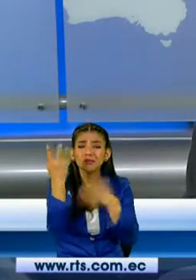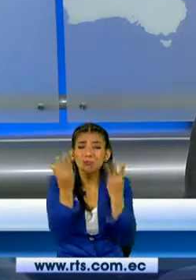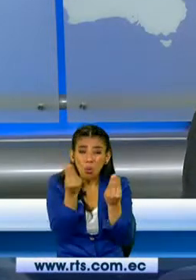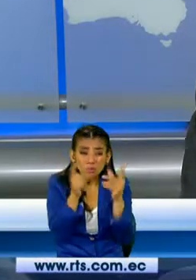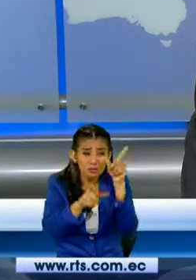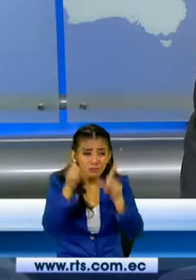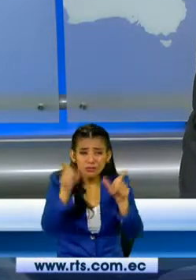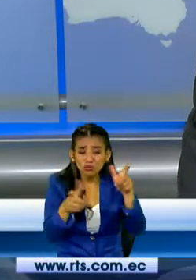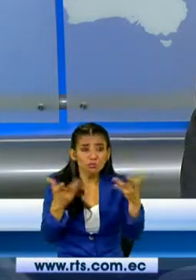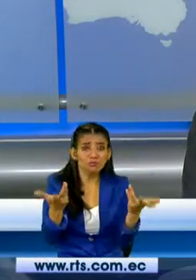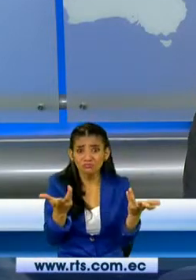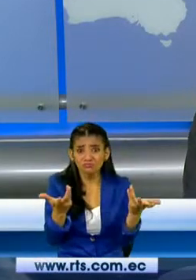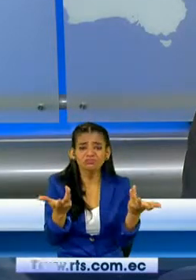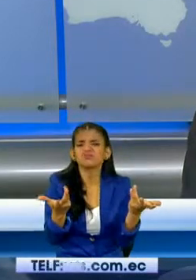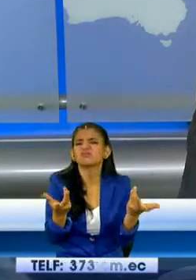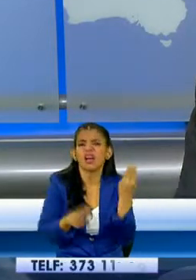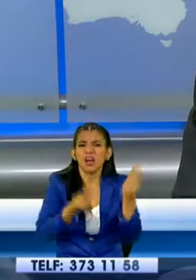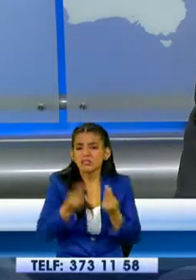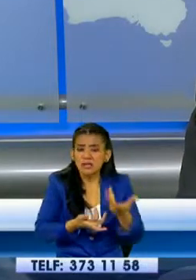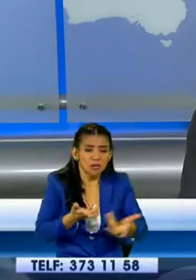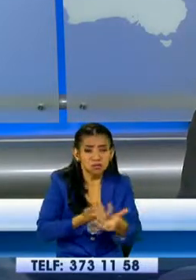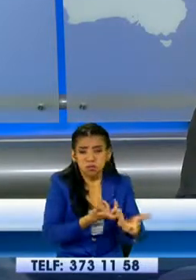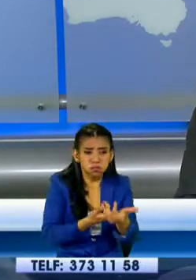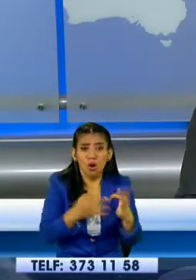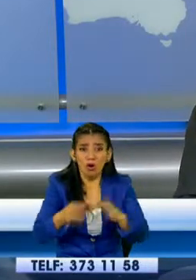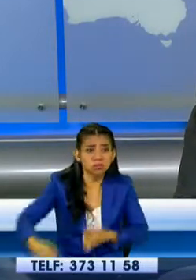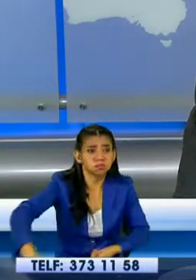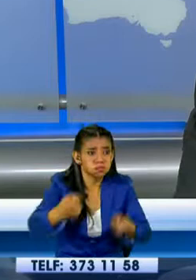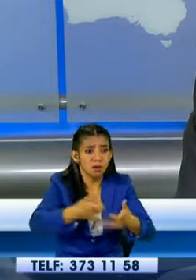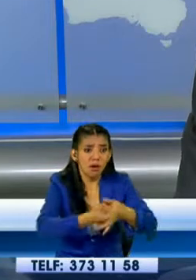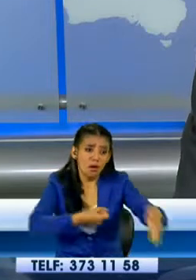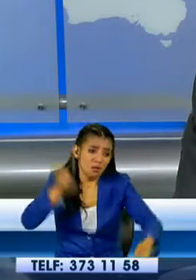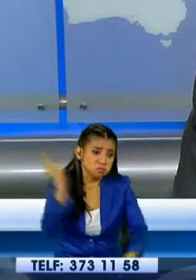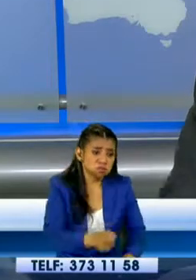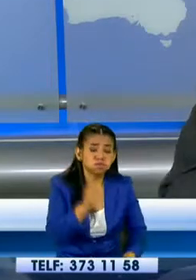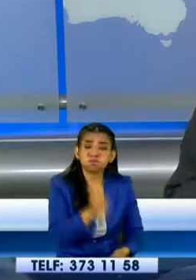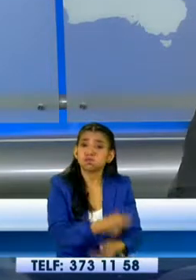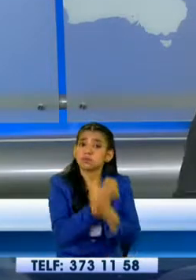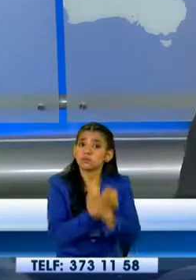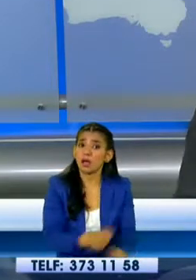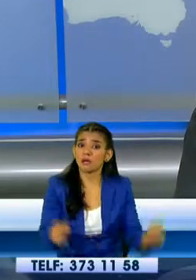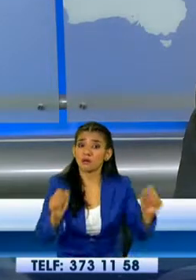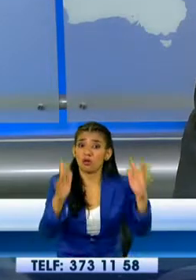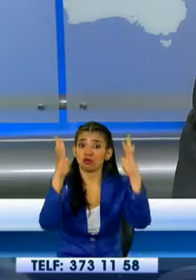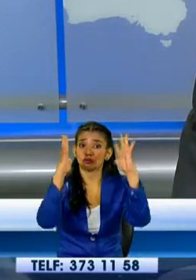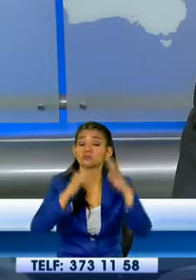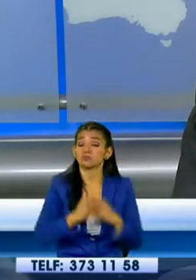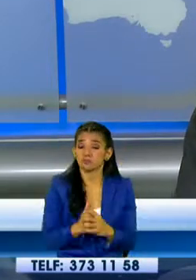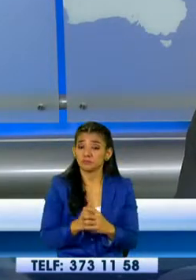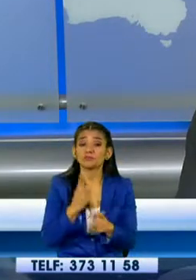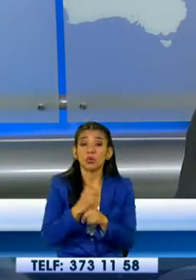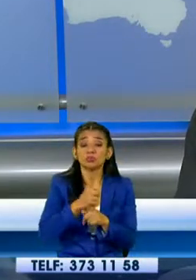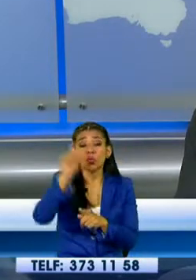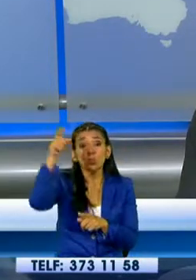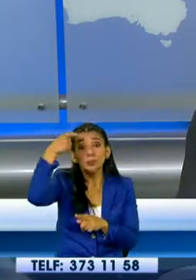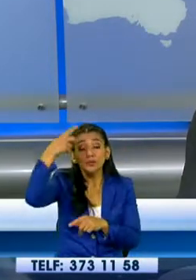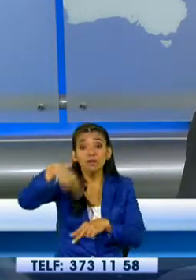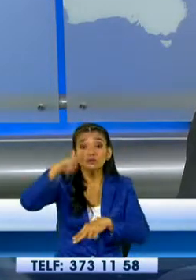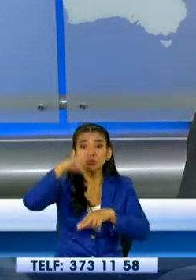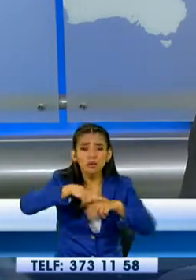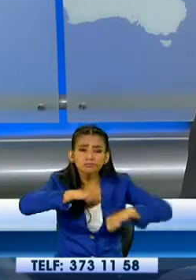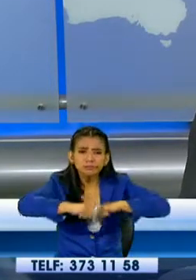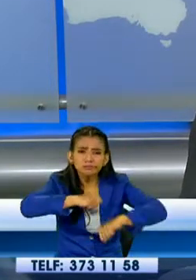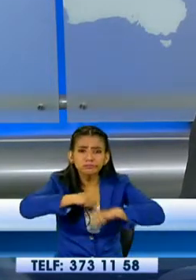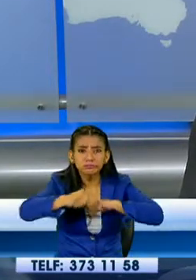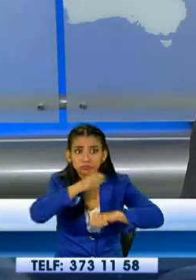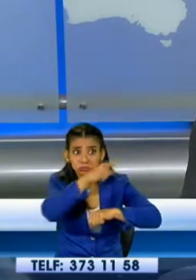personas que están intentando salvar de alguna manera los bosques de nuestro país. El gobierno nacional gestiona ayuda internacional